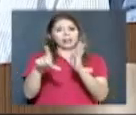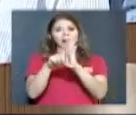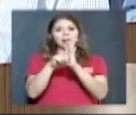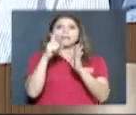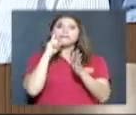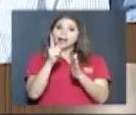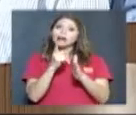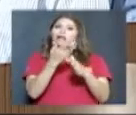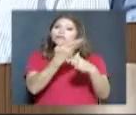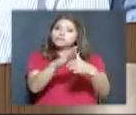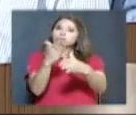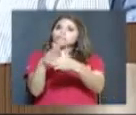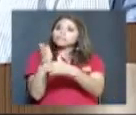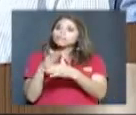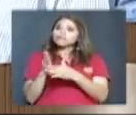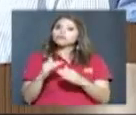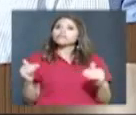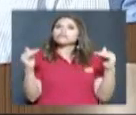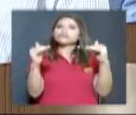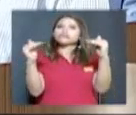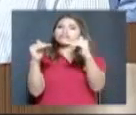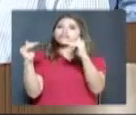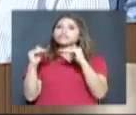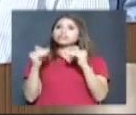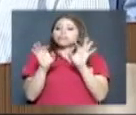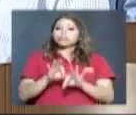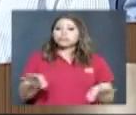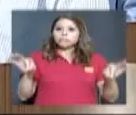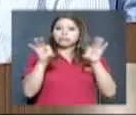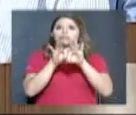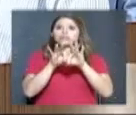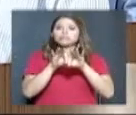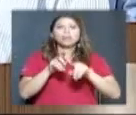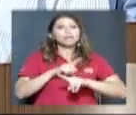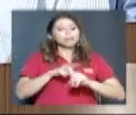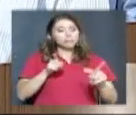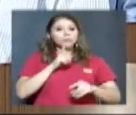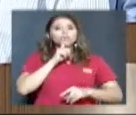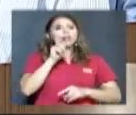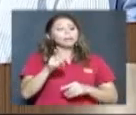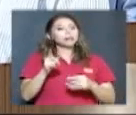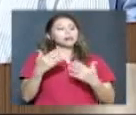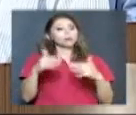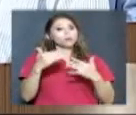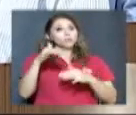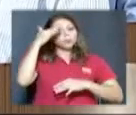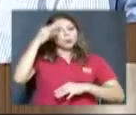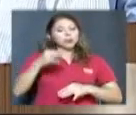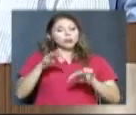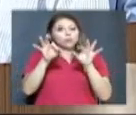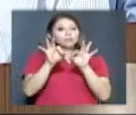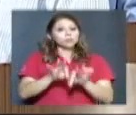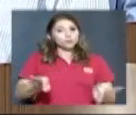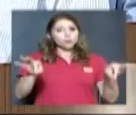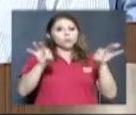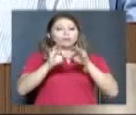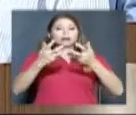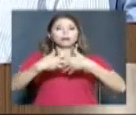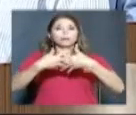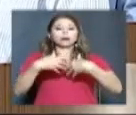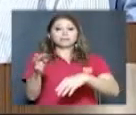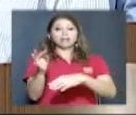recurso que es tan importante? Entonces lo que quiero decir es que me parece importantísimo que la empresa privada, y creo que es mucho el aporte que ha hecho la